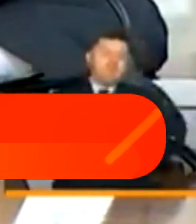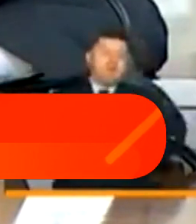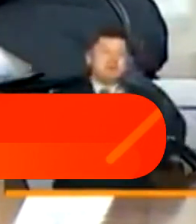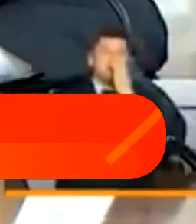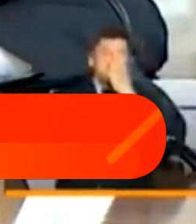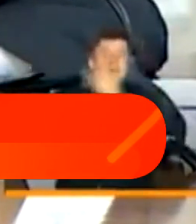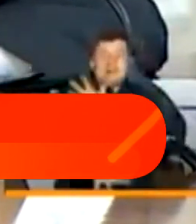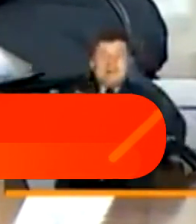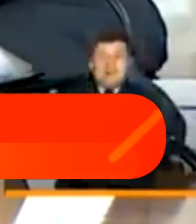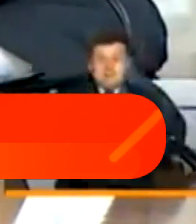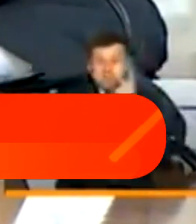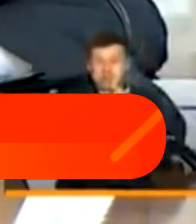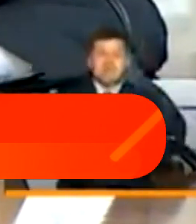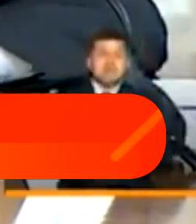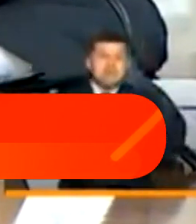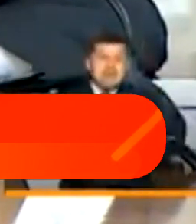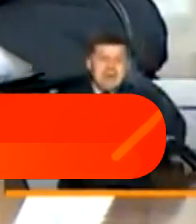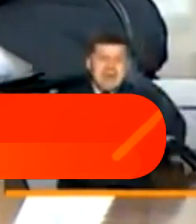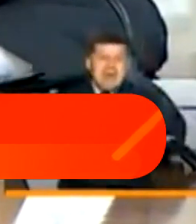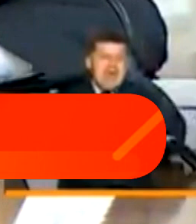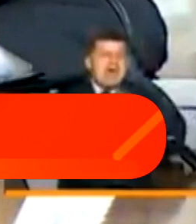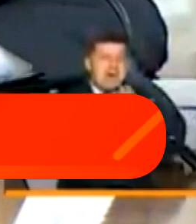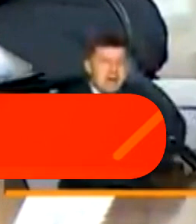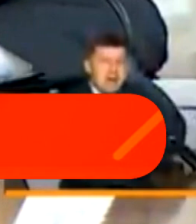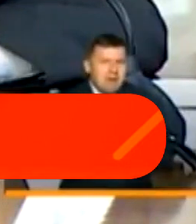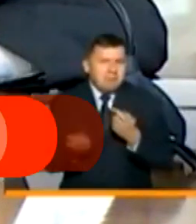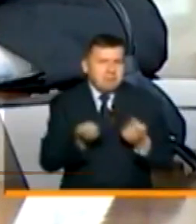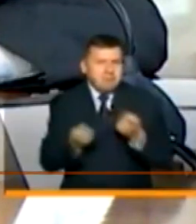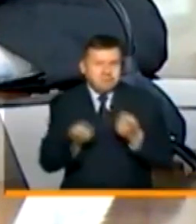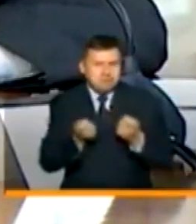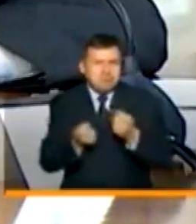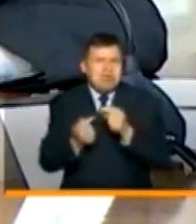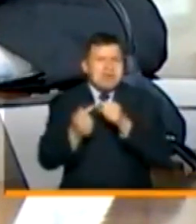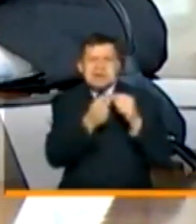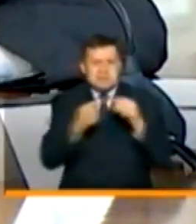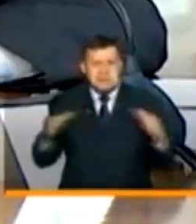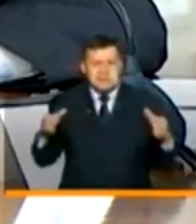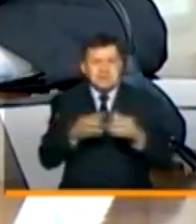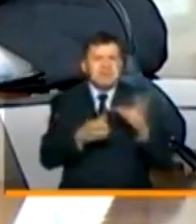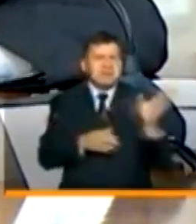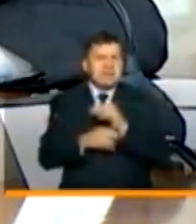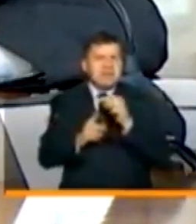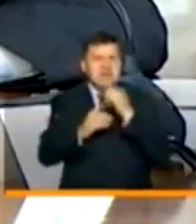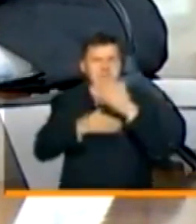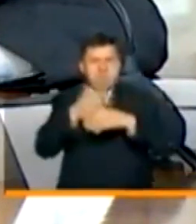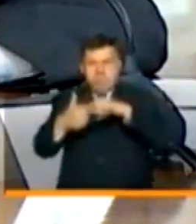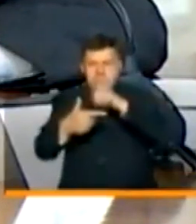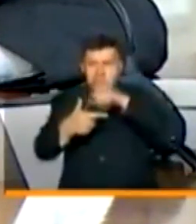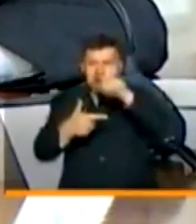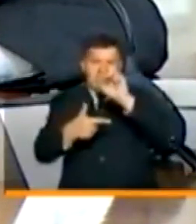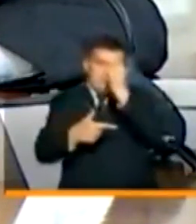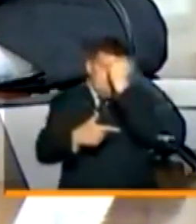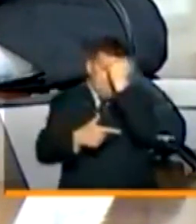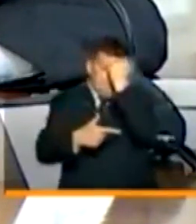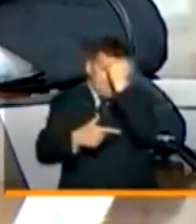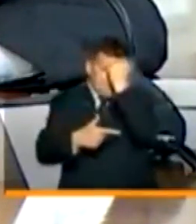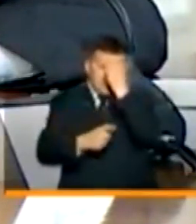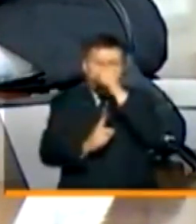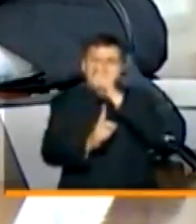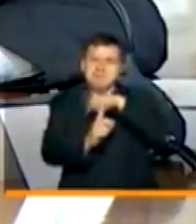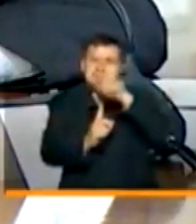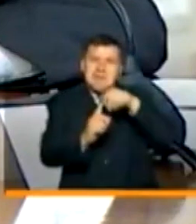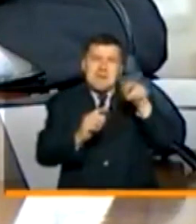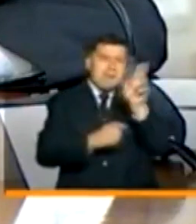millones de vacunas nos ayudarán a apalancar especialmente todo el crecimiento que vamos tener durante los meses